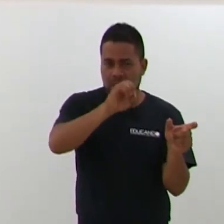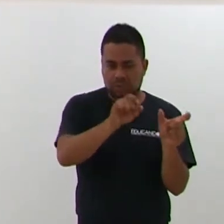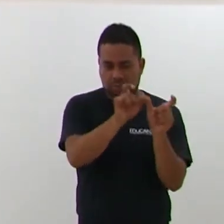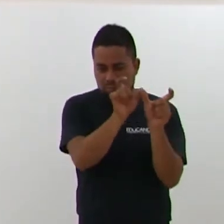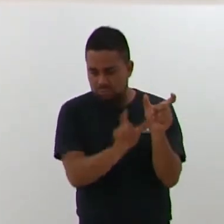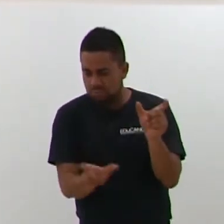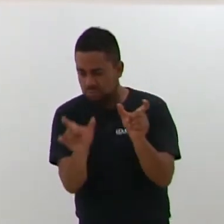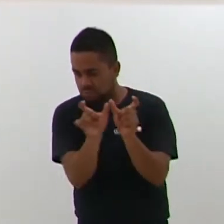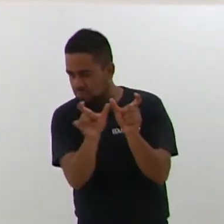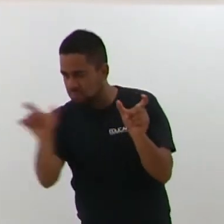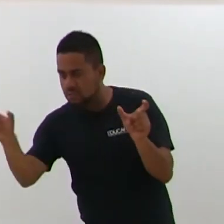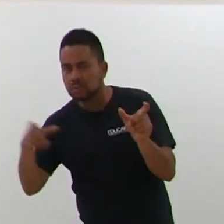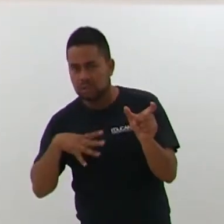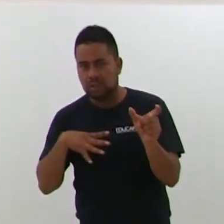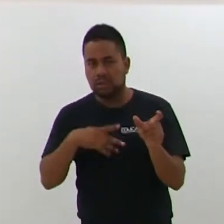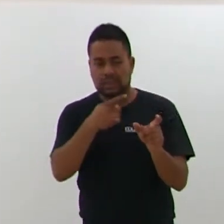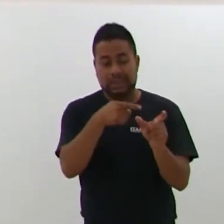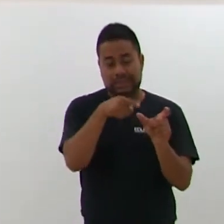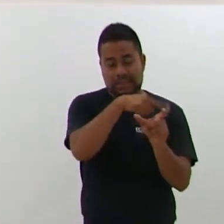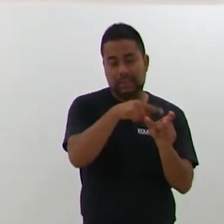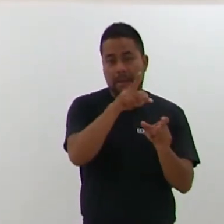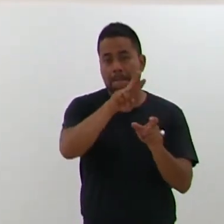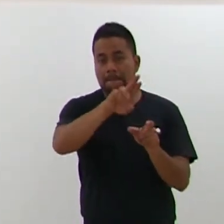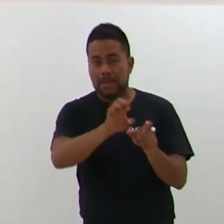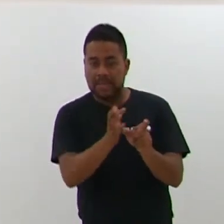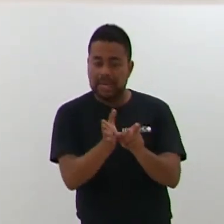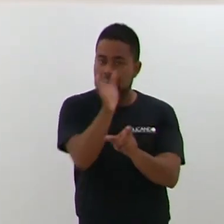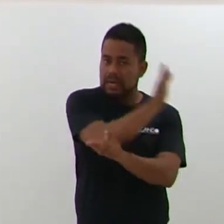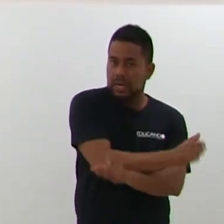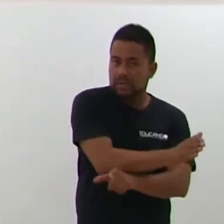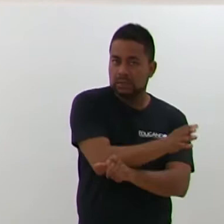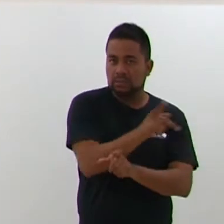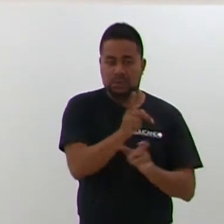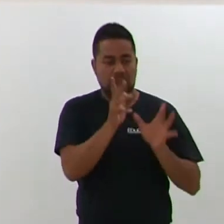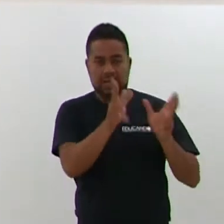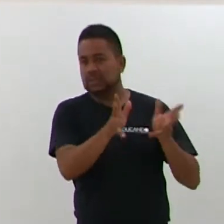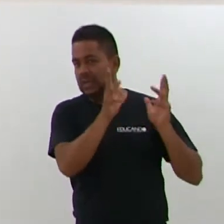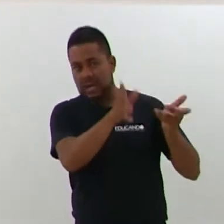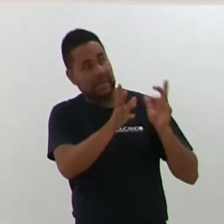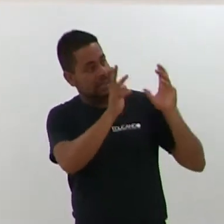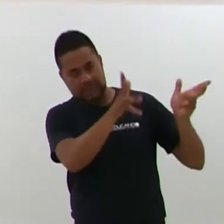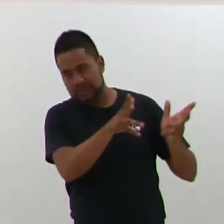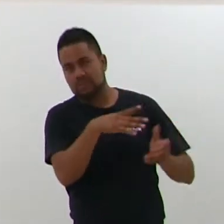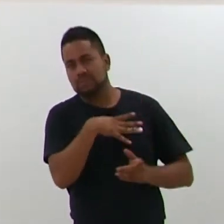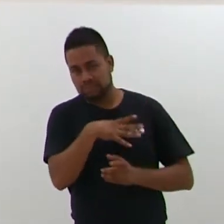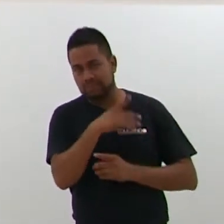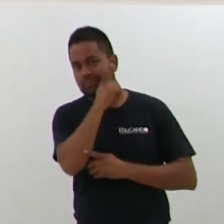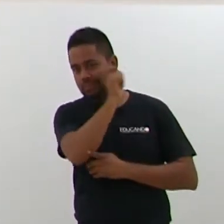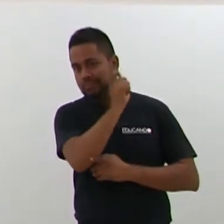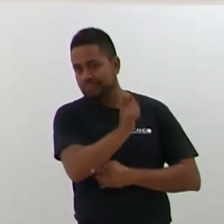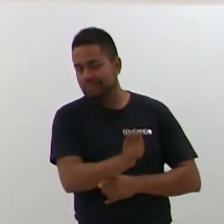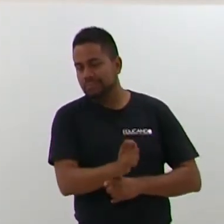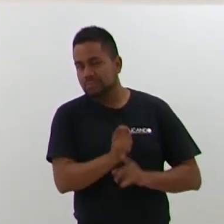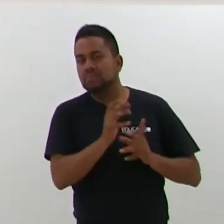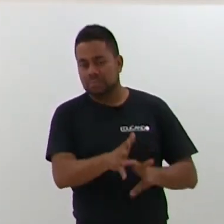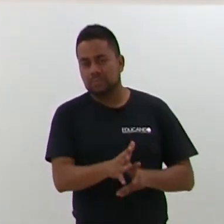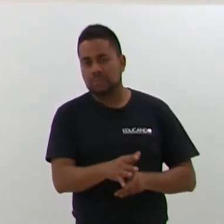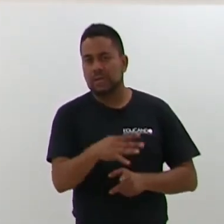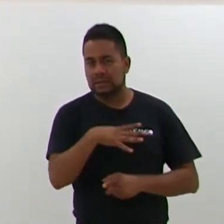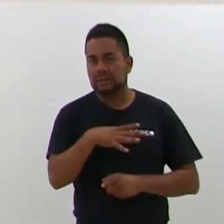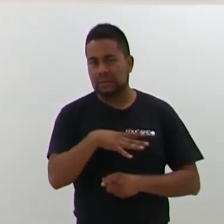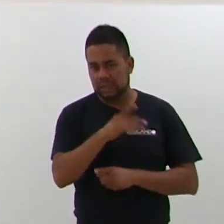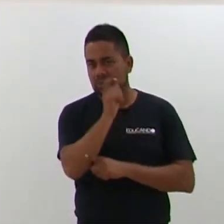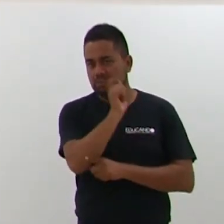prefijos, ¿verdad? Pero estas palabras ya en sí, así solitas como están, ya